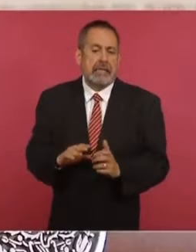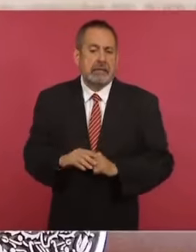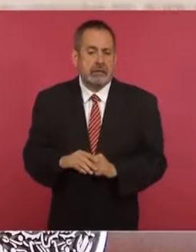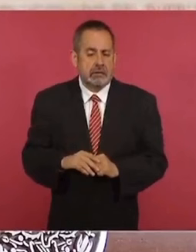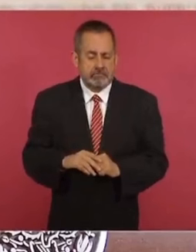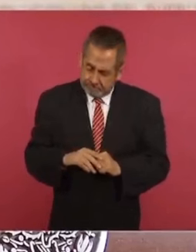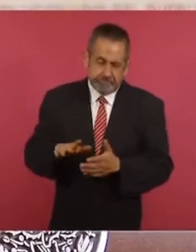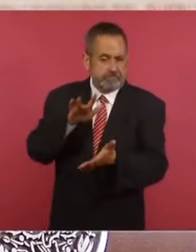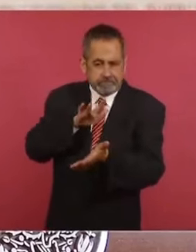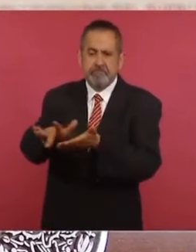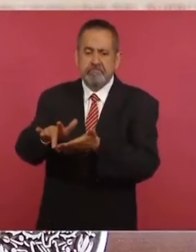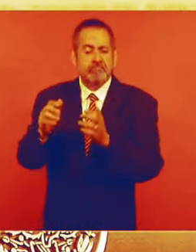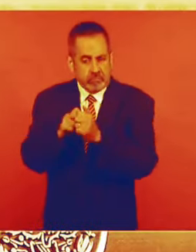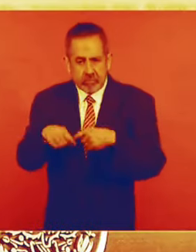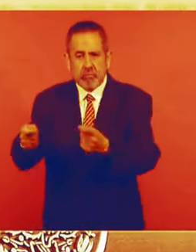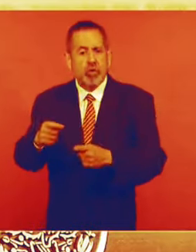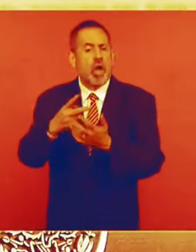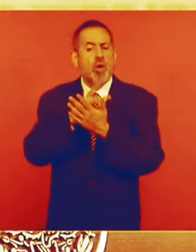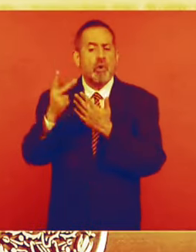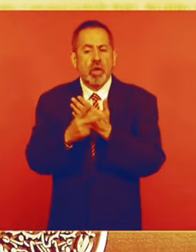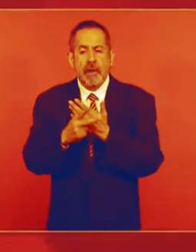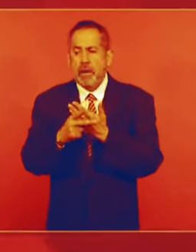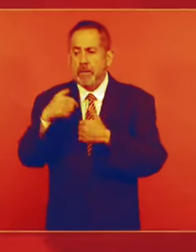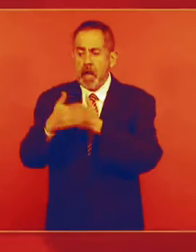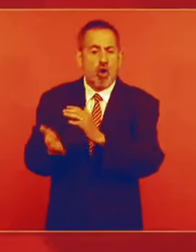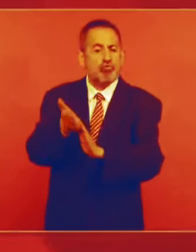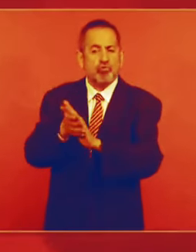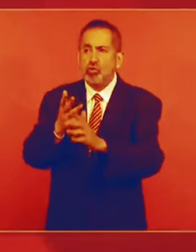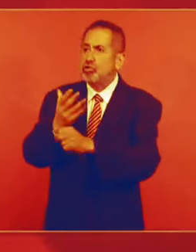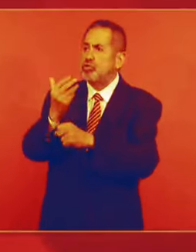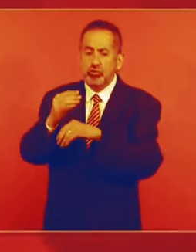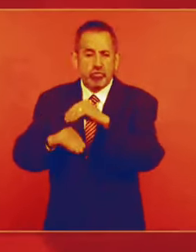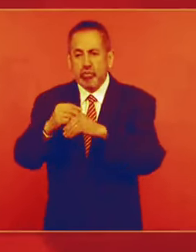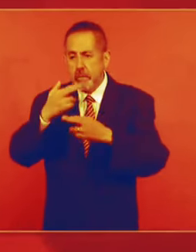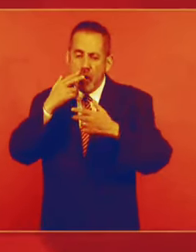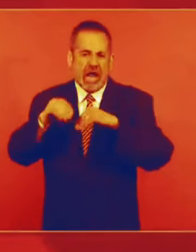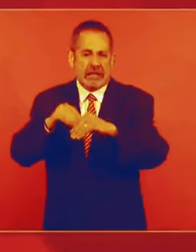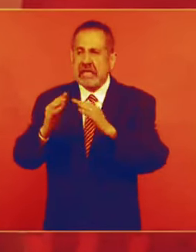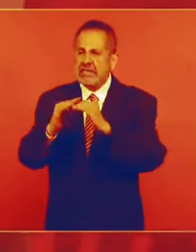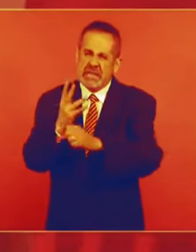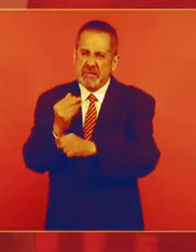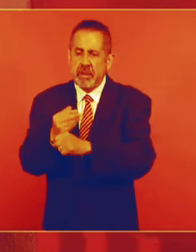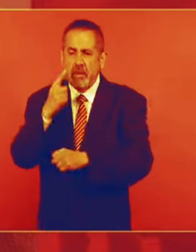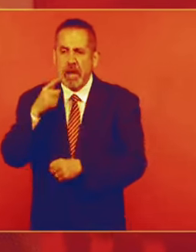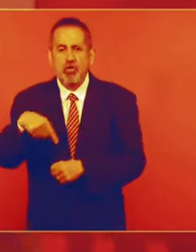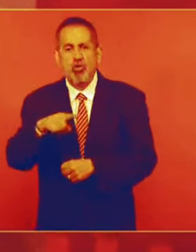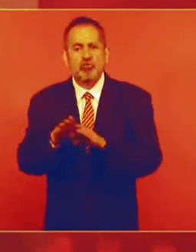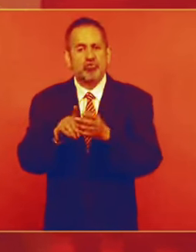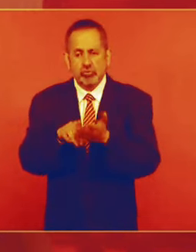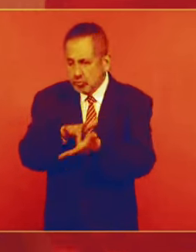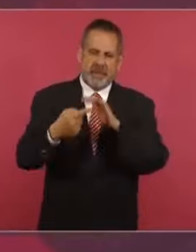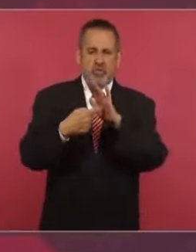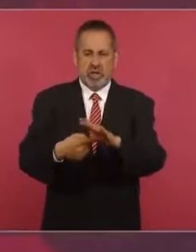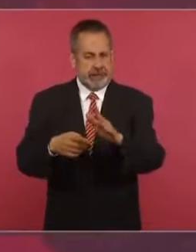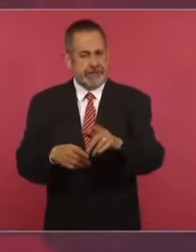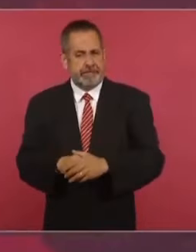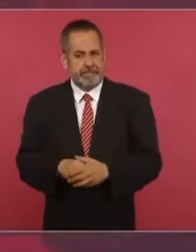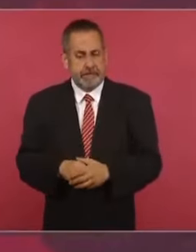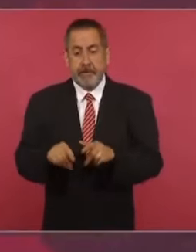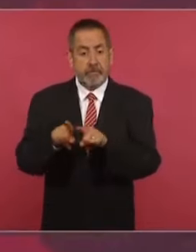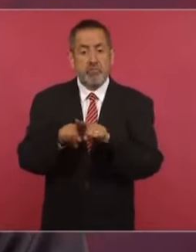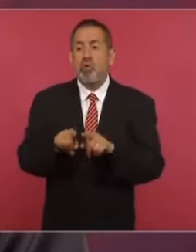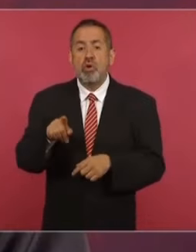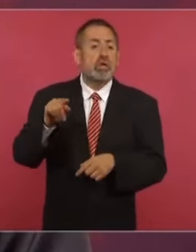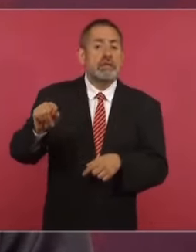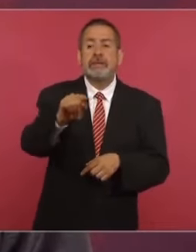vamos a apoyar con un programa de construcción y mejoramiento de vivienda a todos los afectados. Lo mismo a